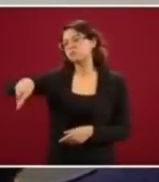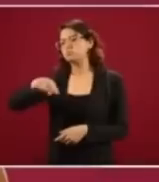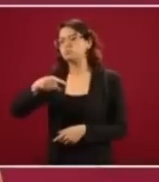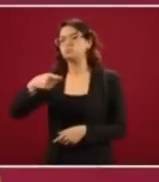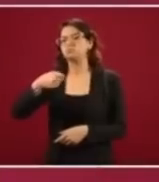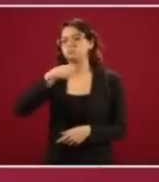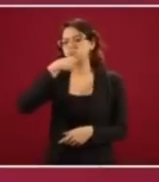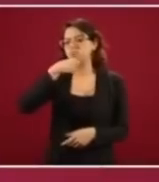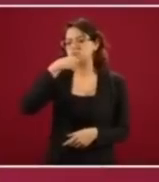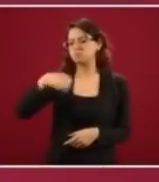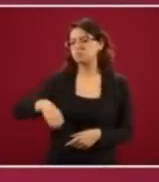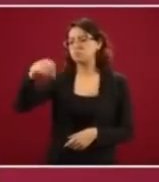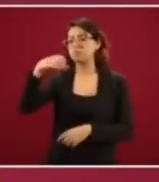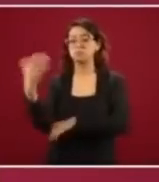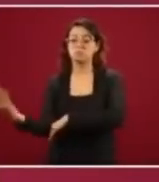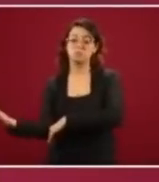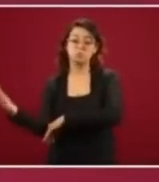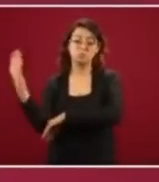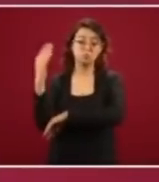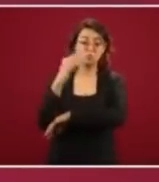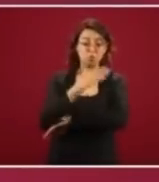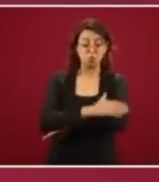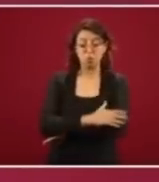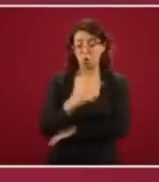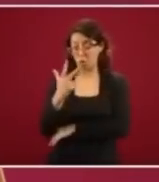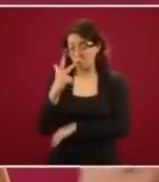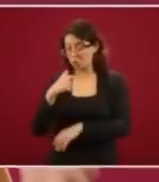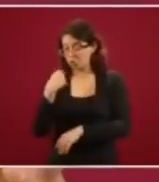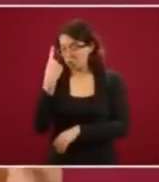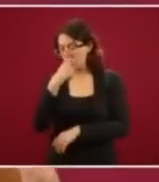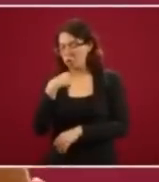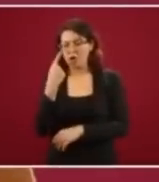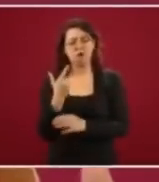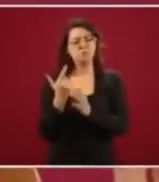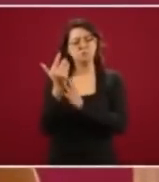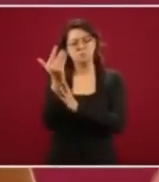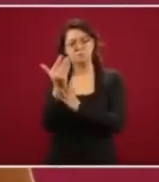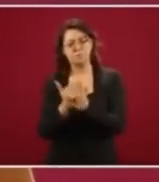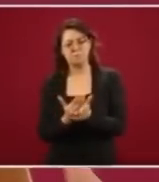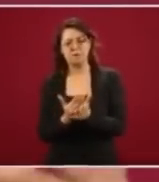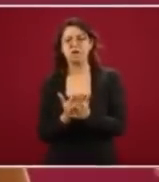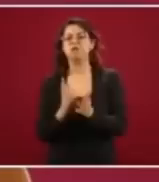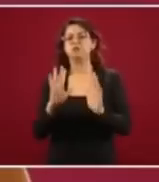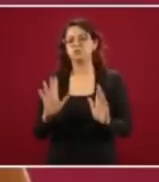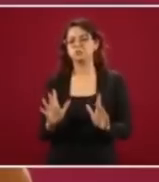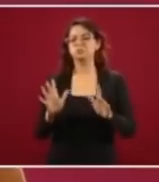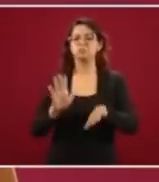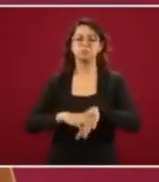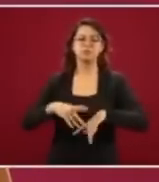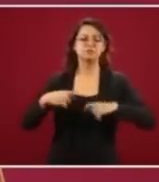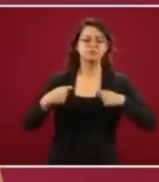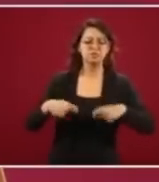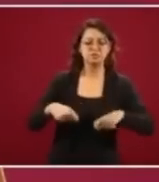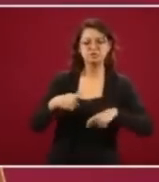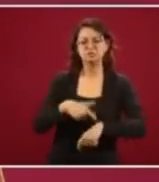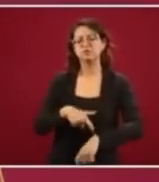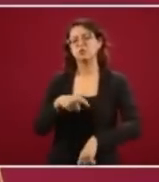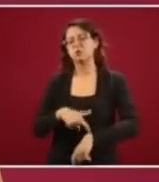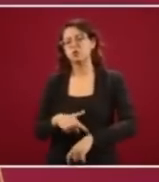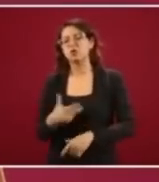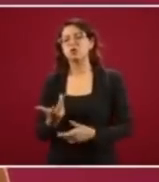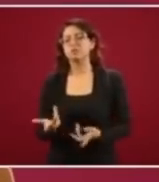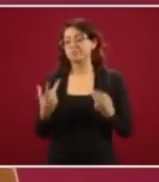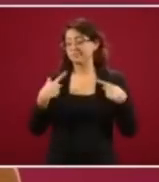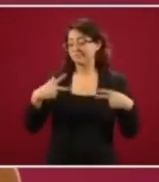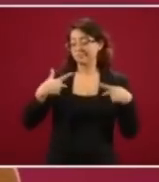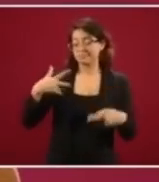no tener jornadas de 8 horas, sino que puedan tener jornadas mucho más flexibles. Como se trata de